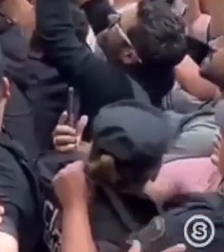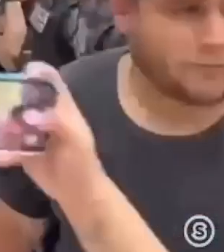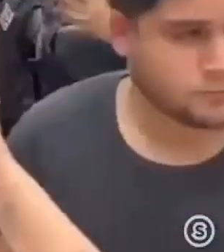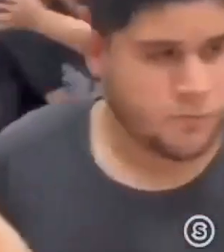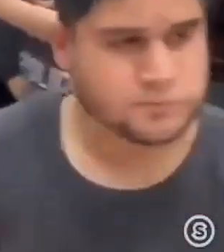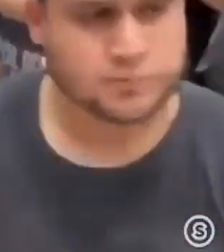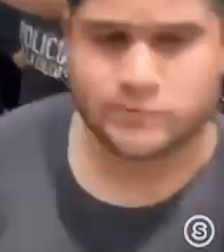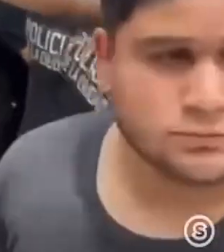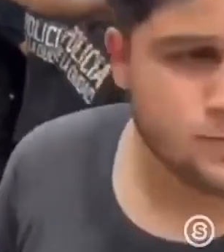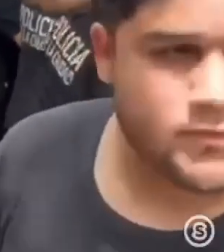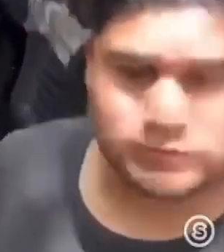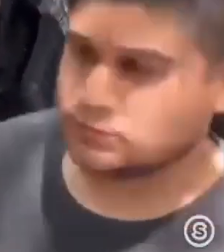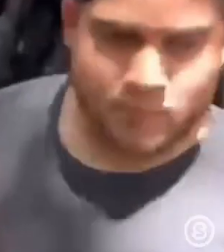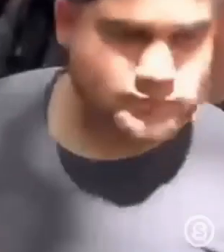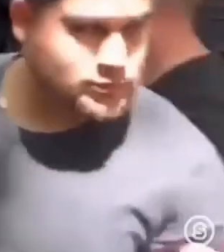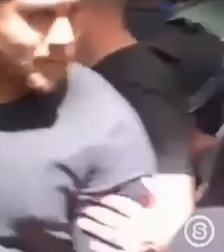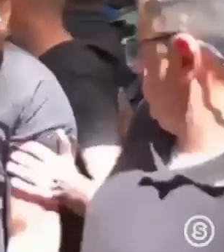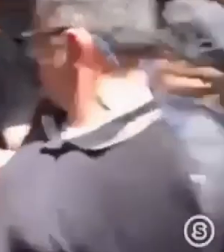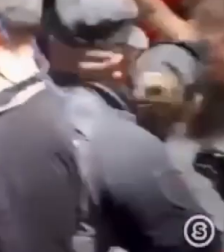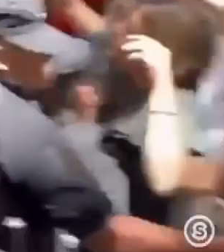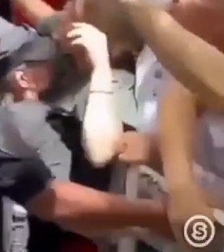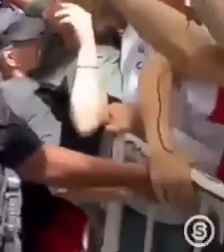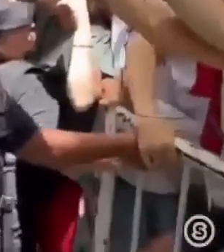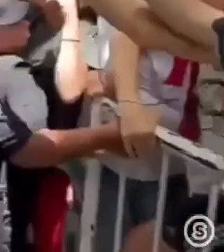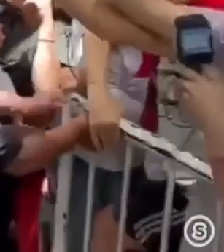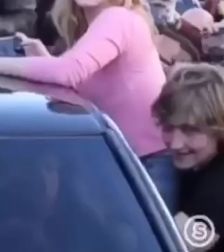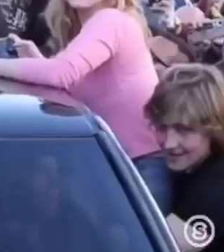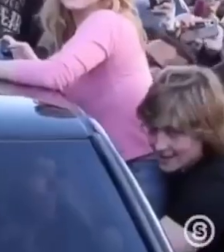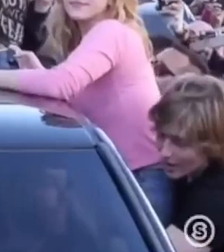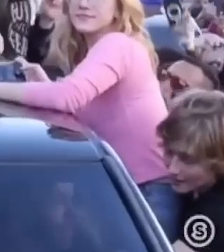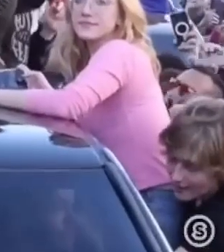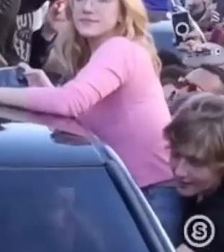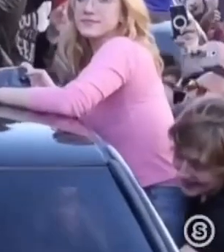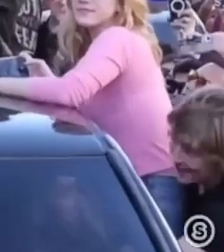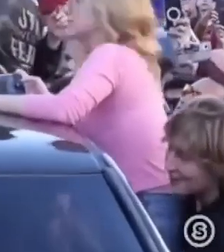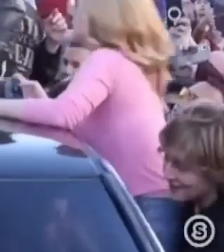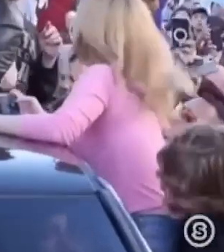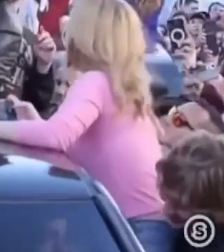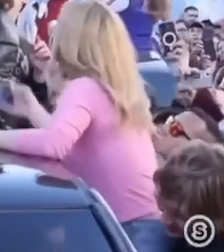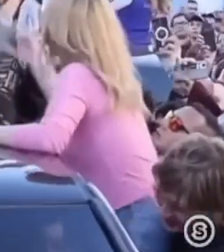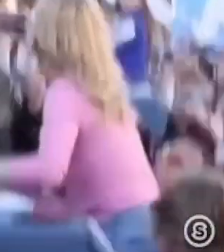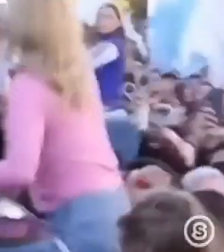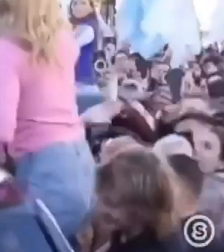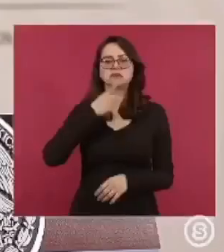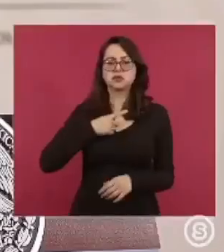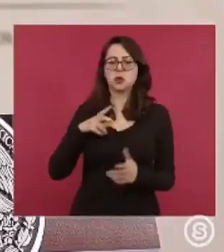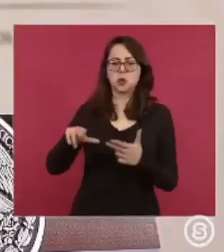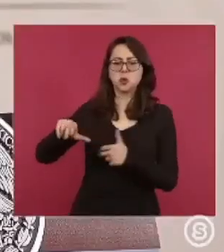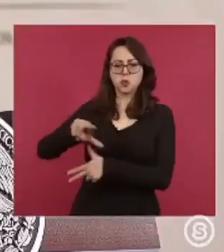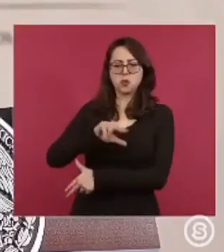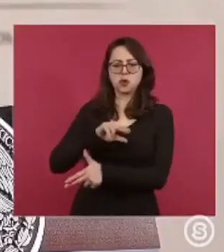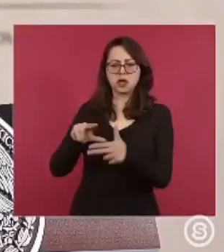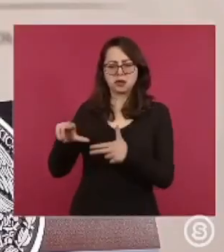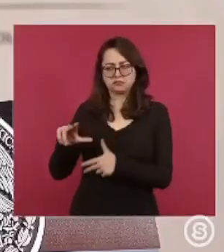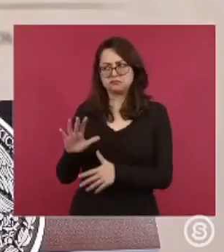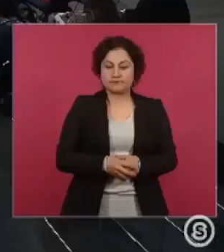Milei en Argentina, las redes sociales han revivido polémicas declaraciones del ultraderechista contra el presidente de México, Andrés